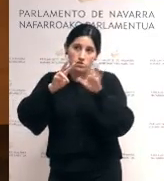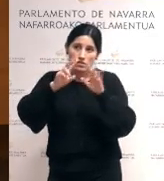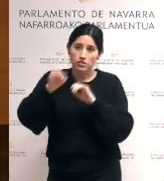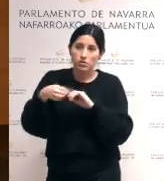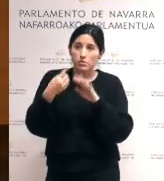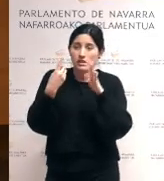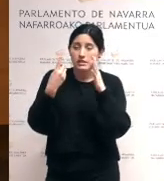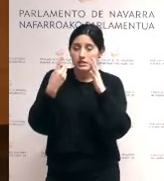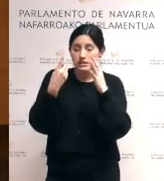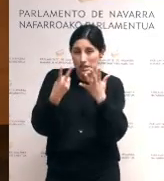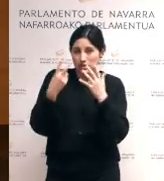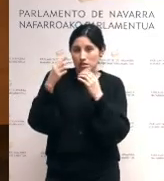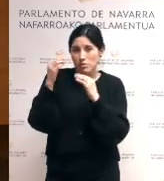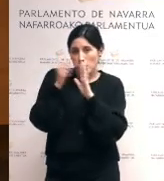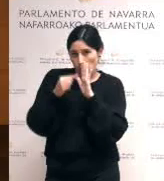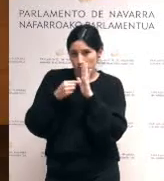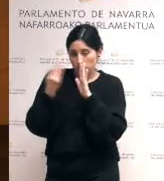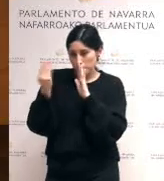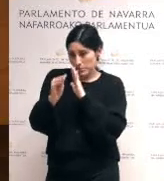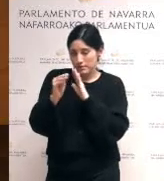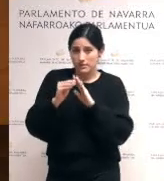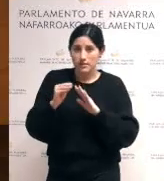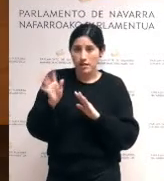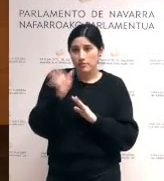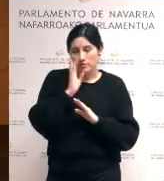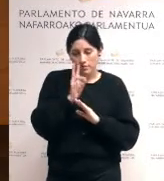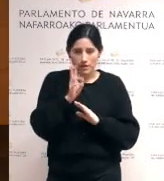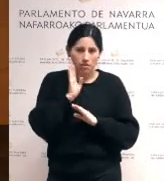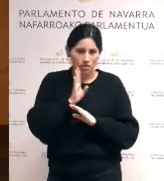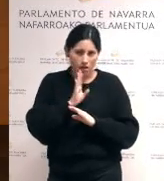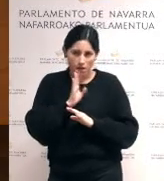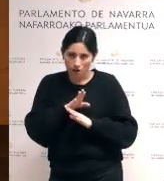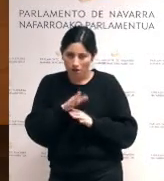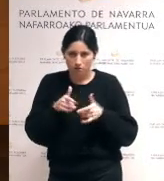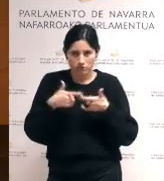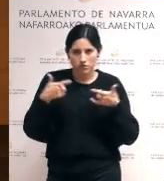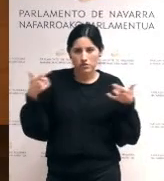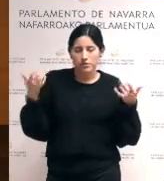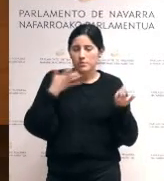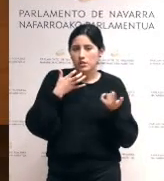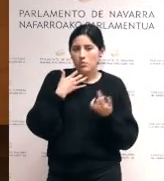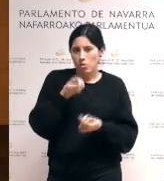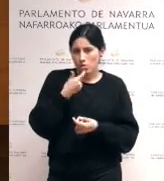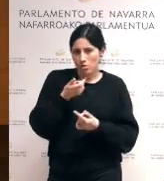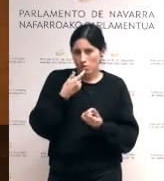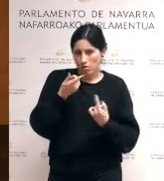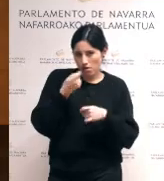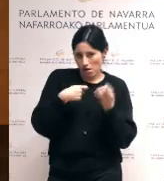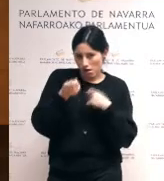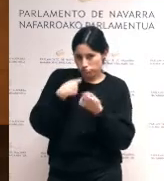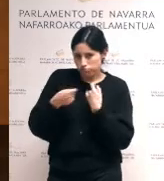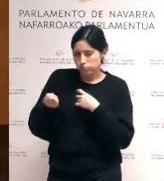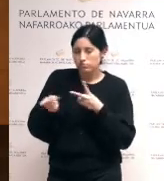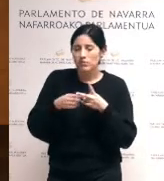puntos más. Y siguen subiendo los delitos ligados a bandas juveniles y al ocio, lesiones y tráfico de drogas y los delitos sexuales,